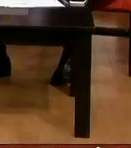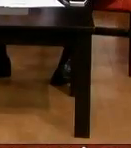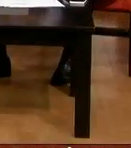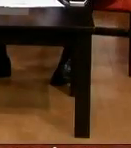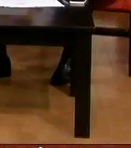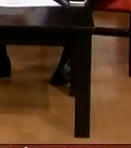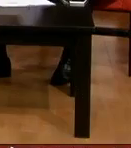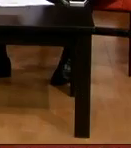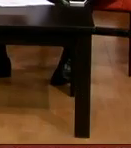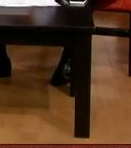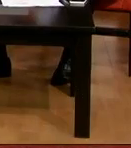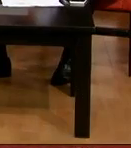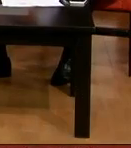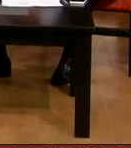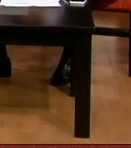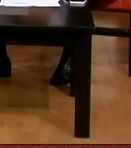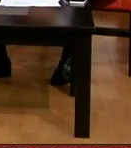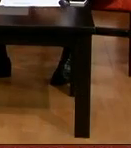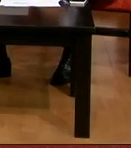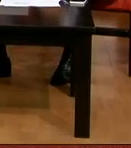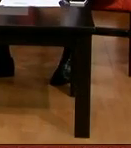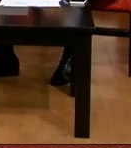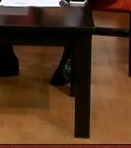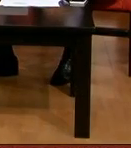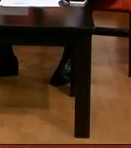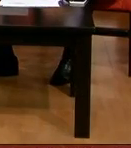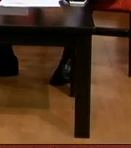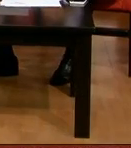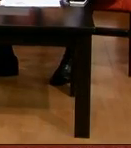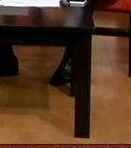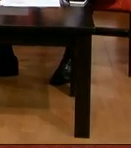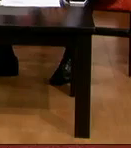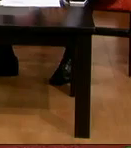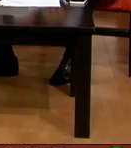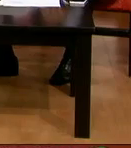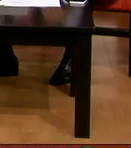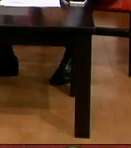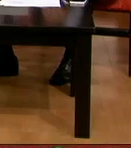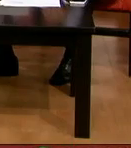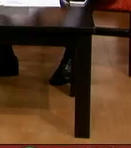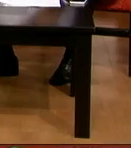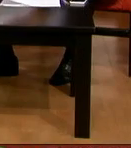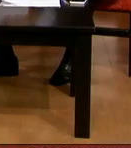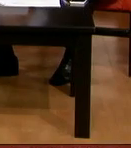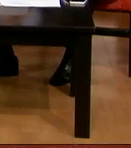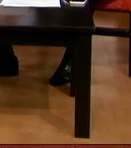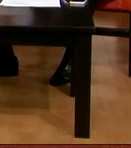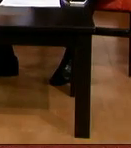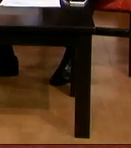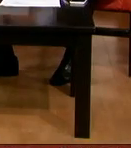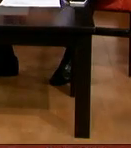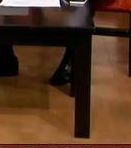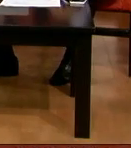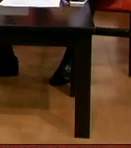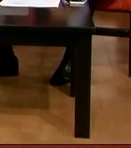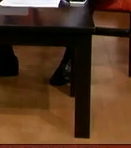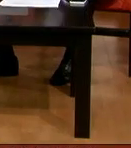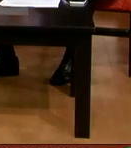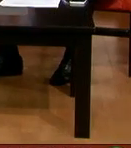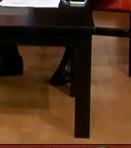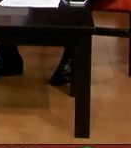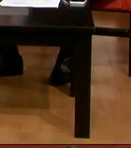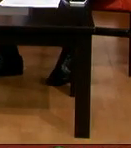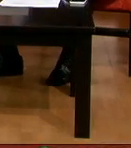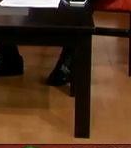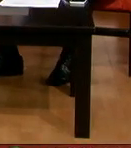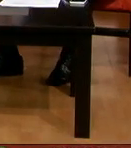Sí, 360 grados, una visión global de Iberoamérica va a tocar este tema. Vamos a tener a grandes expertos